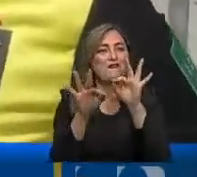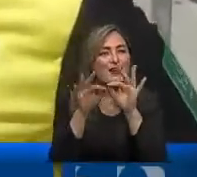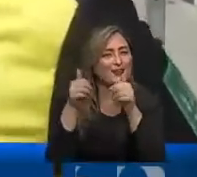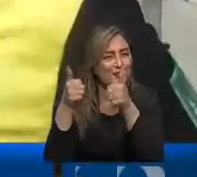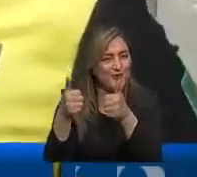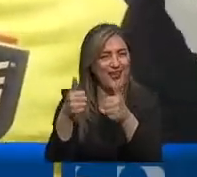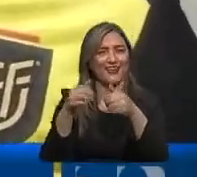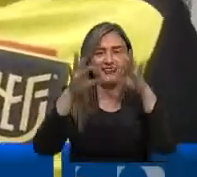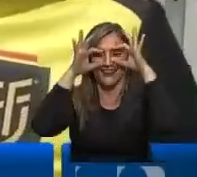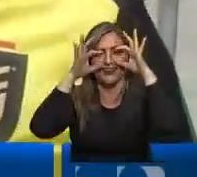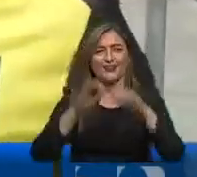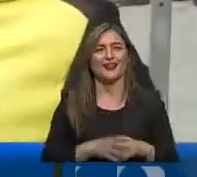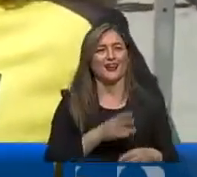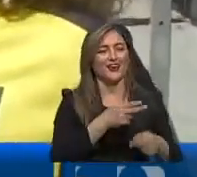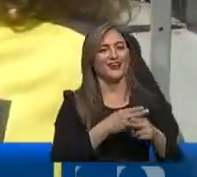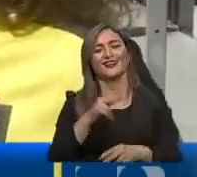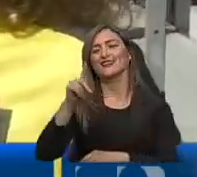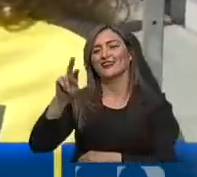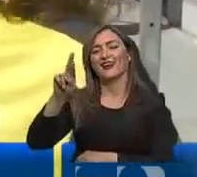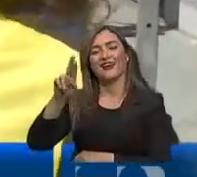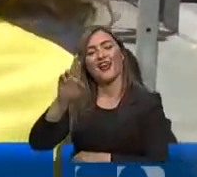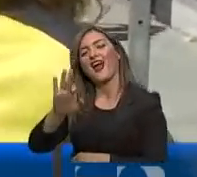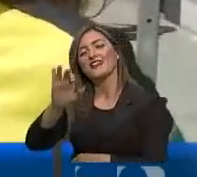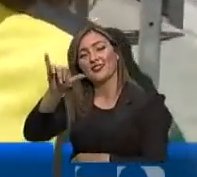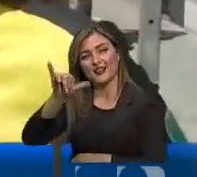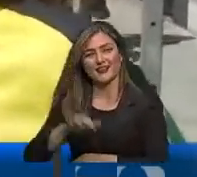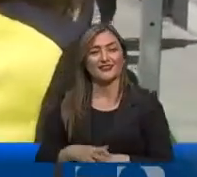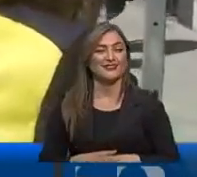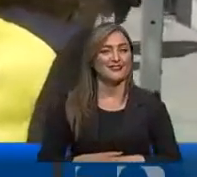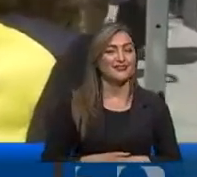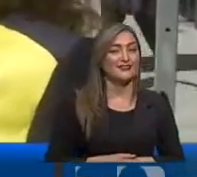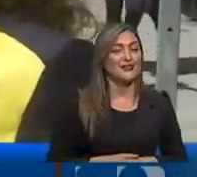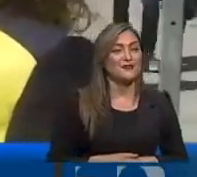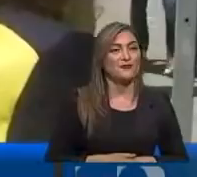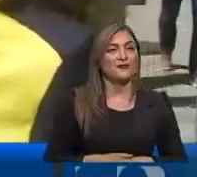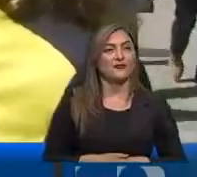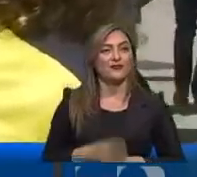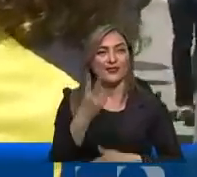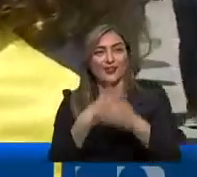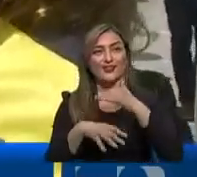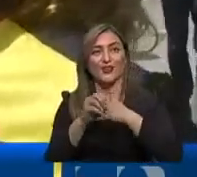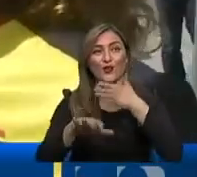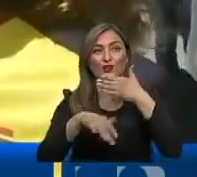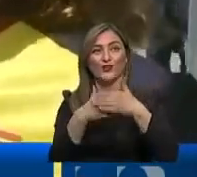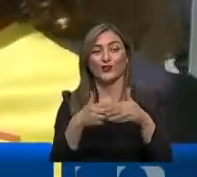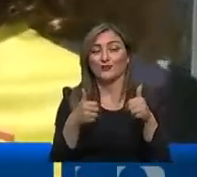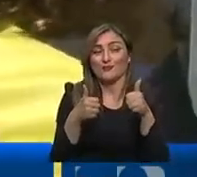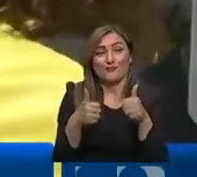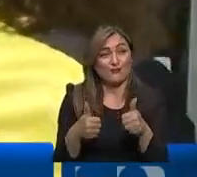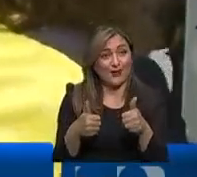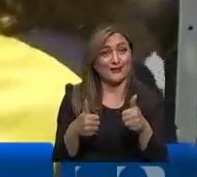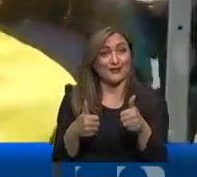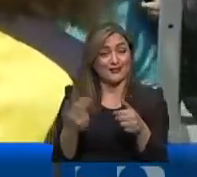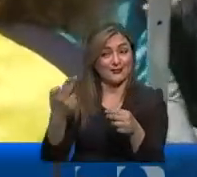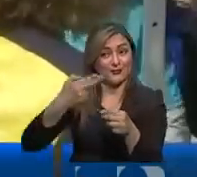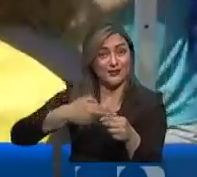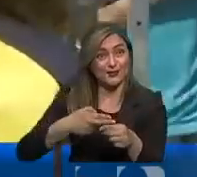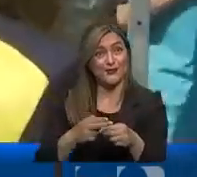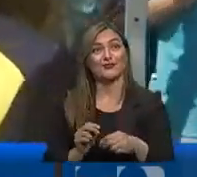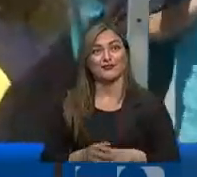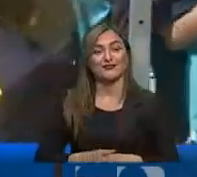es su nombre? Katy Morante. Katy Morante, muy bien, su hijo, hoy todo parece indicar va a ser titular, Jeremy.